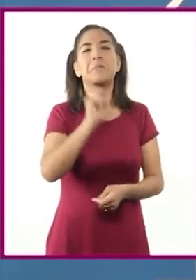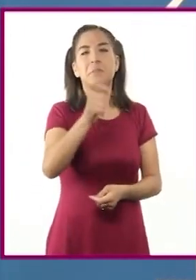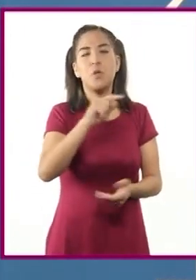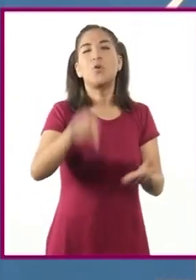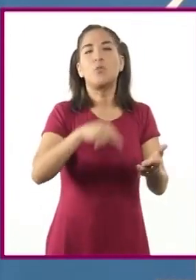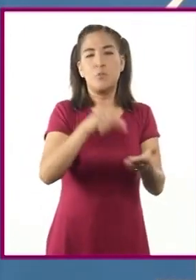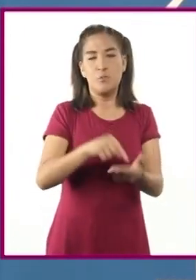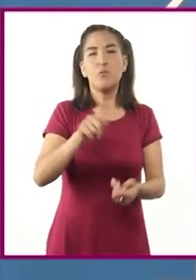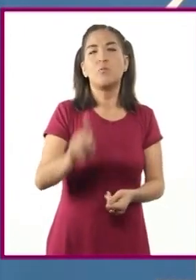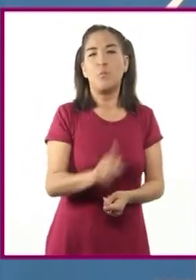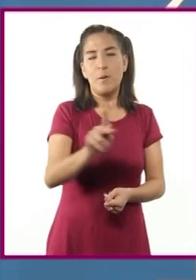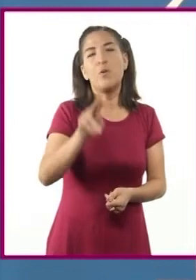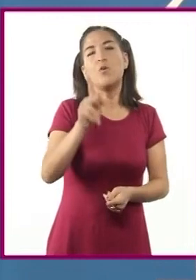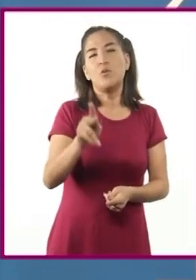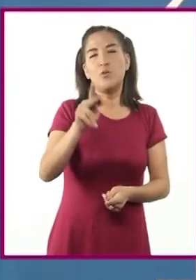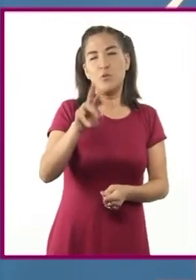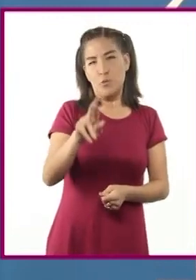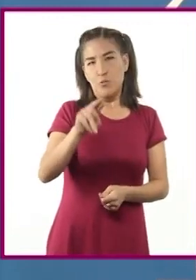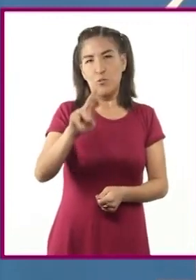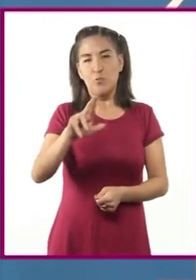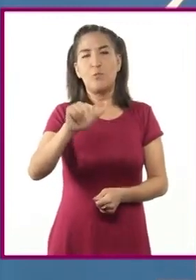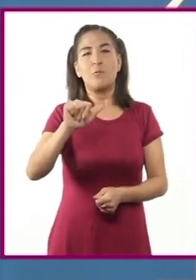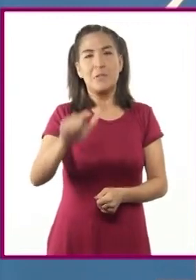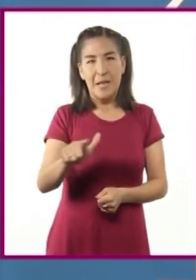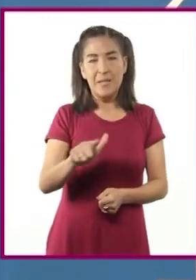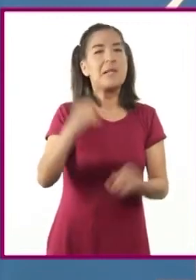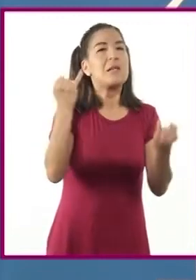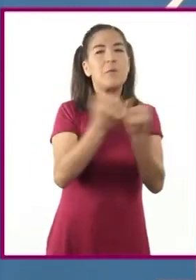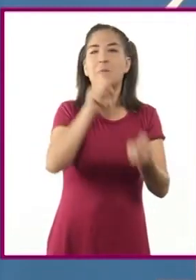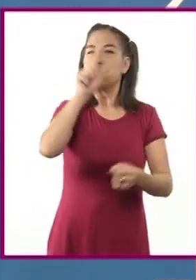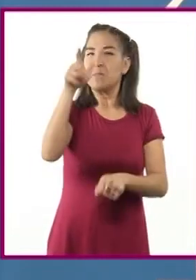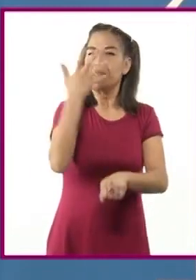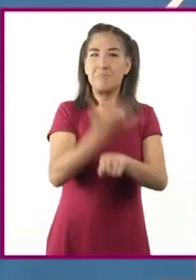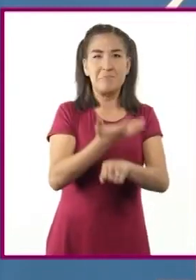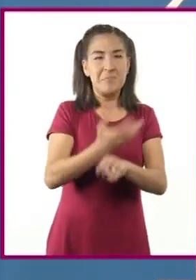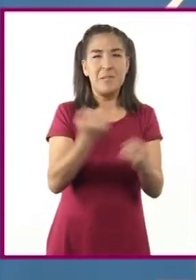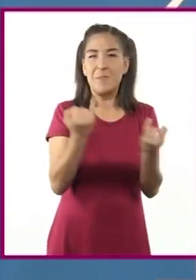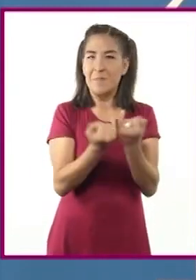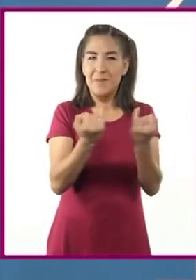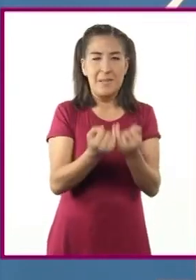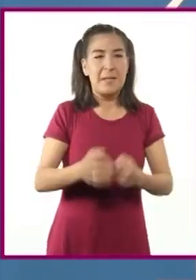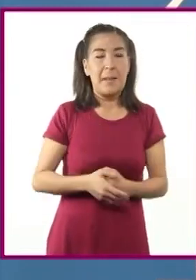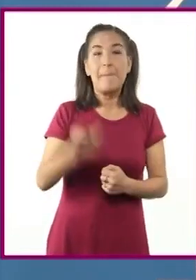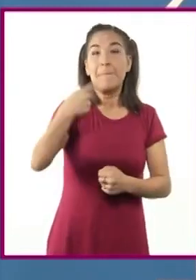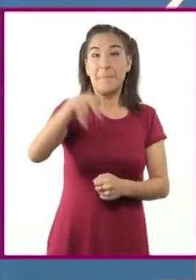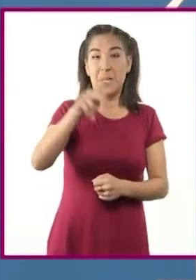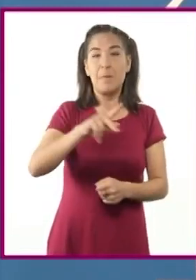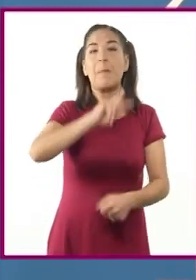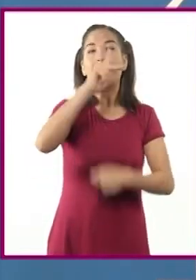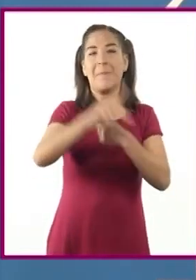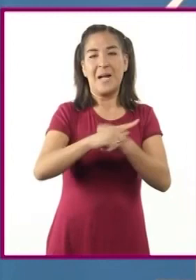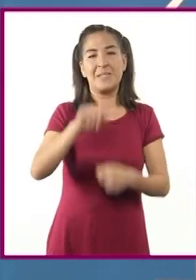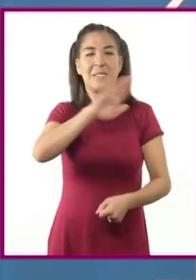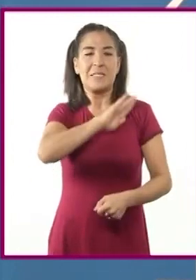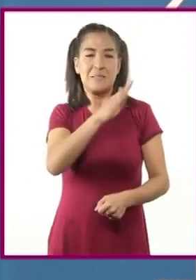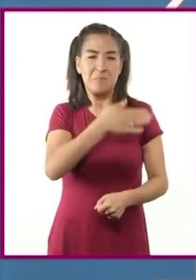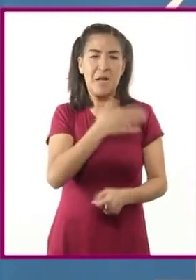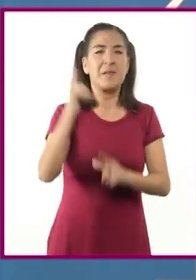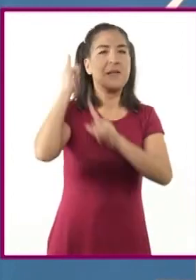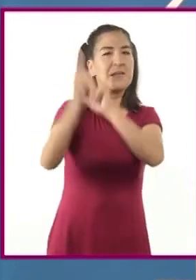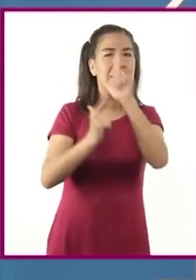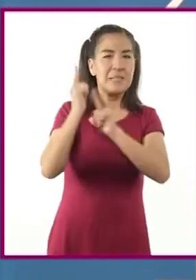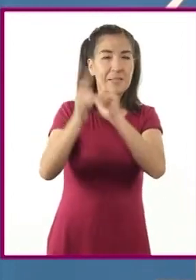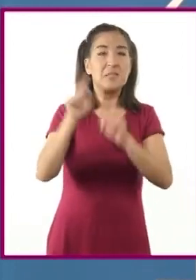un espacio rural, y lo mismo ocurre en Estados Unidos de América. Pero en países como España o Grecia